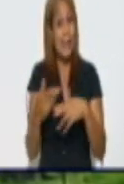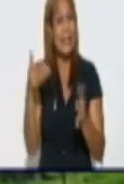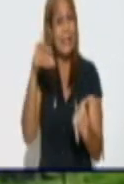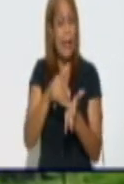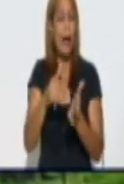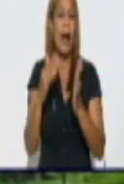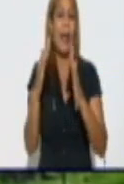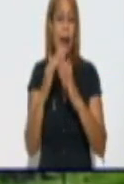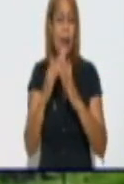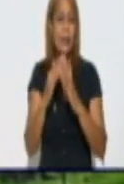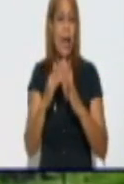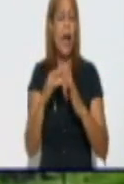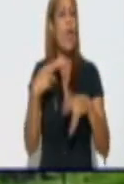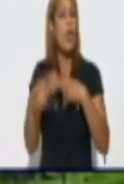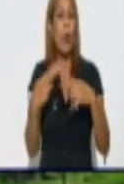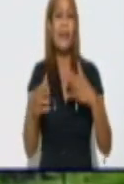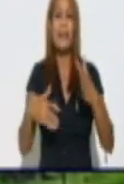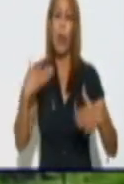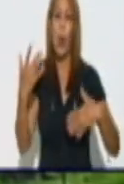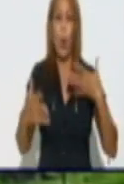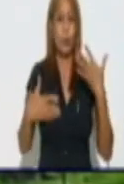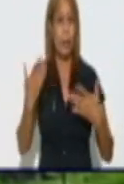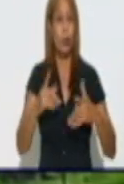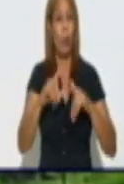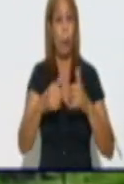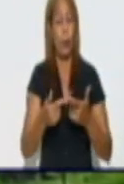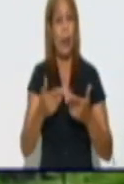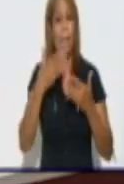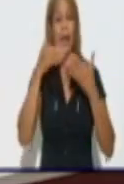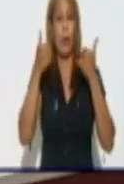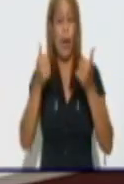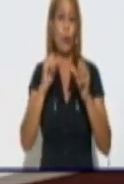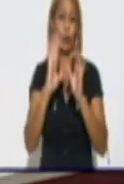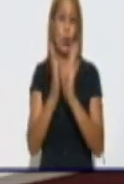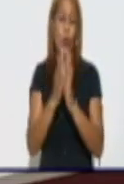A ustedes vamos a dedicar el aplauso de la patria agradecida.